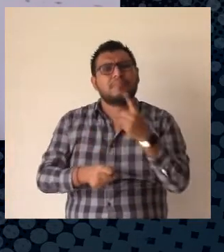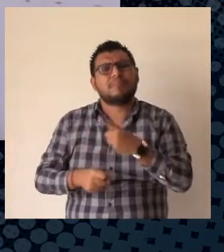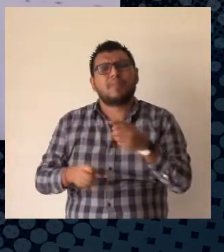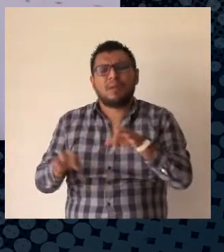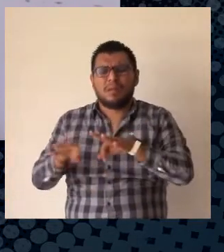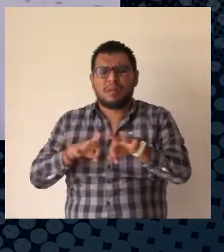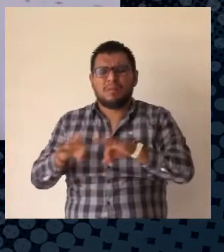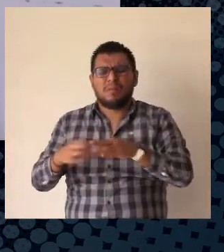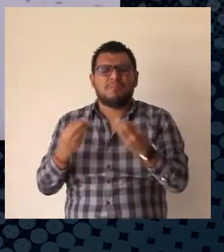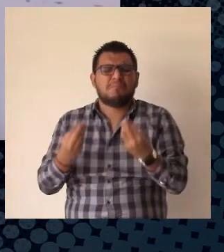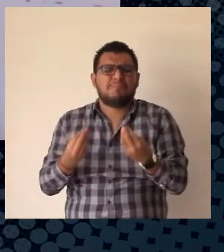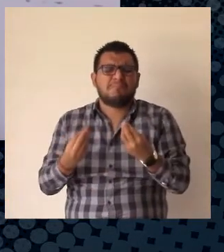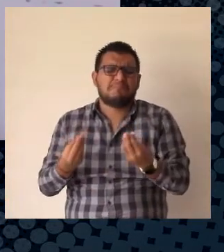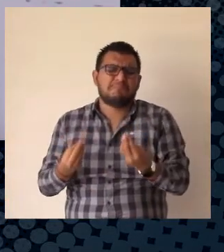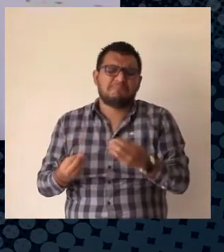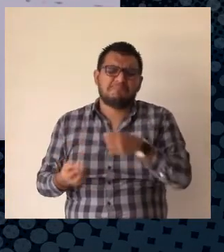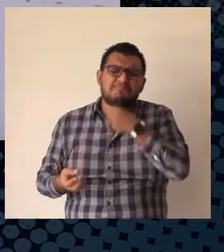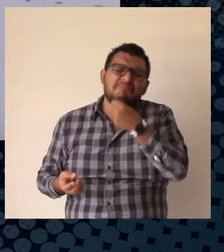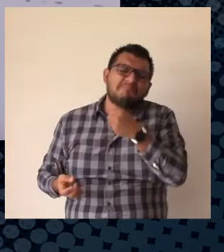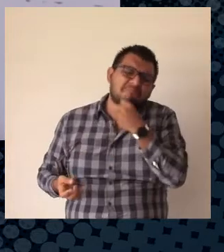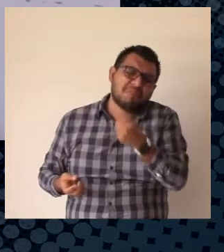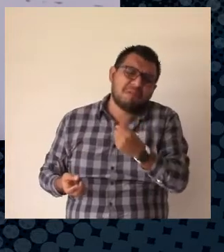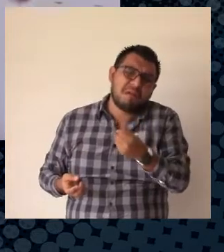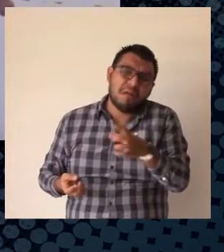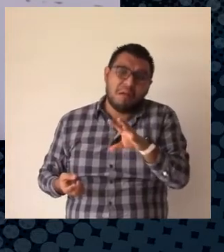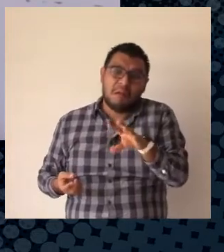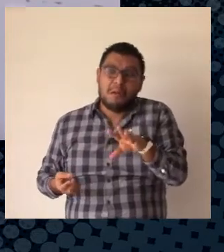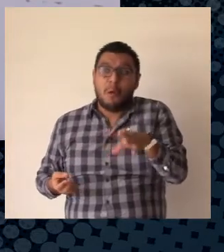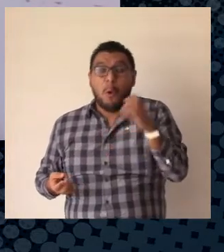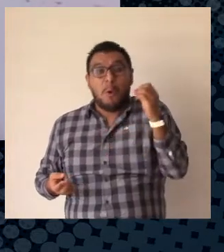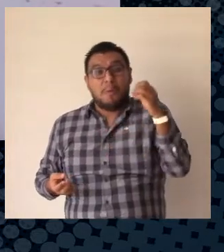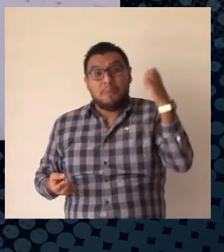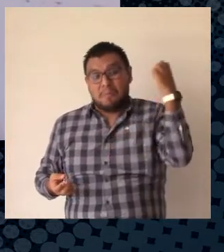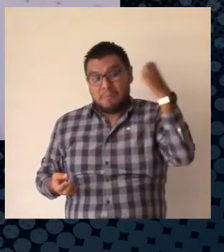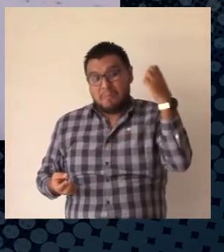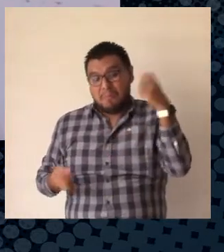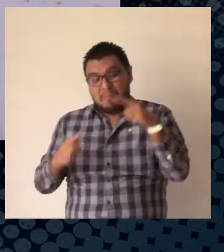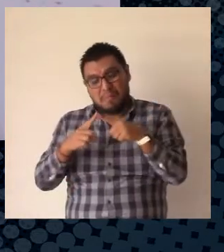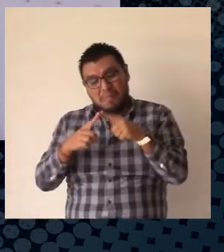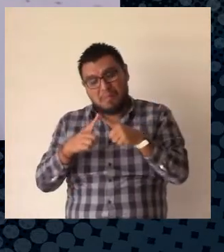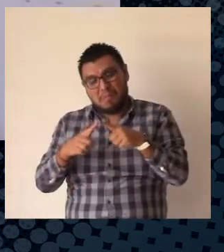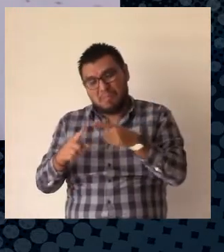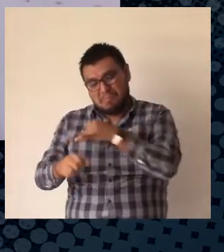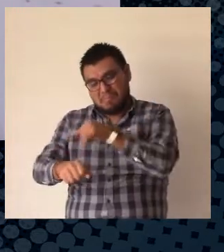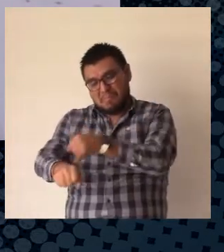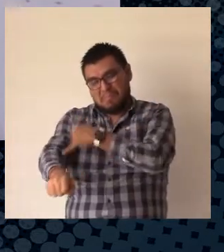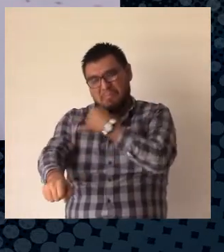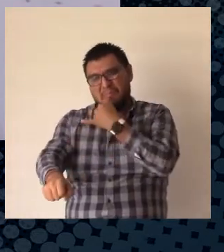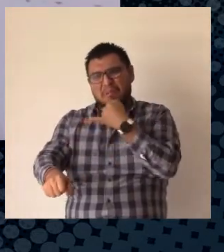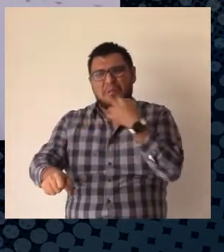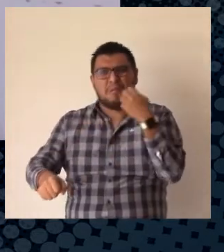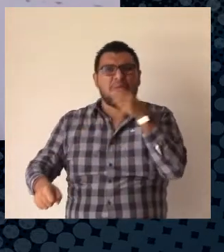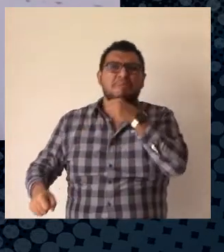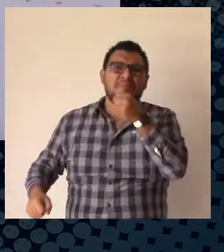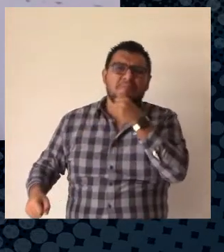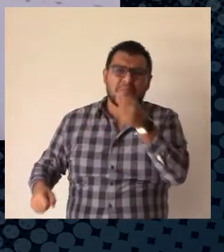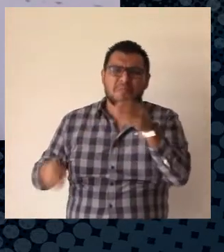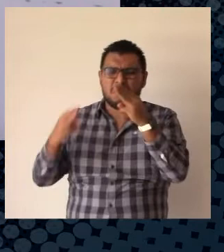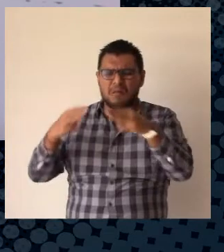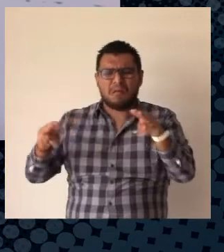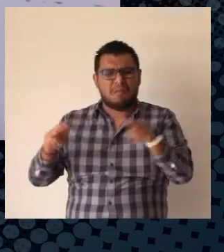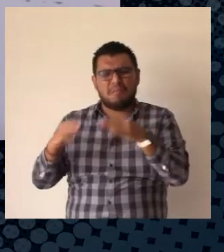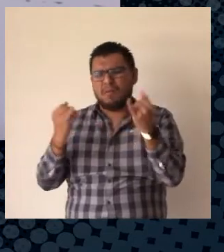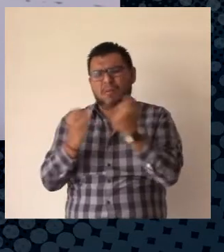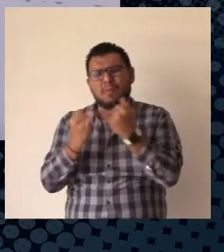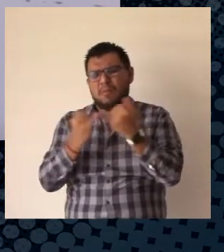trabajo. Murmuramos porque los sermones son muy largos. Murmuramos porque la música es la misma. Murmuramos porque no nos